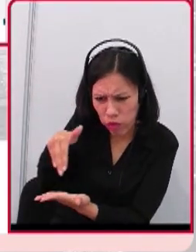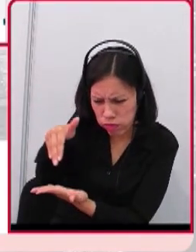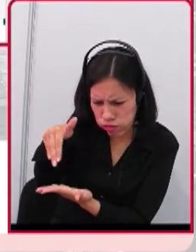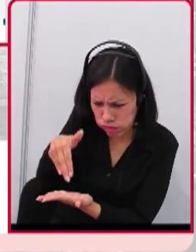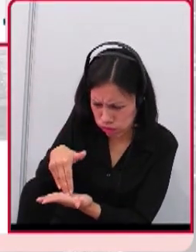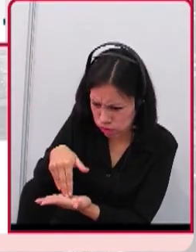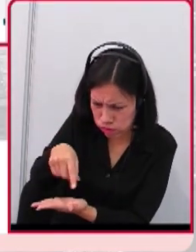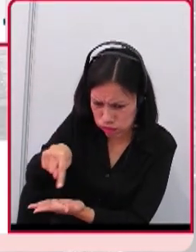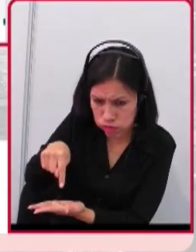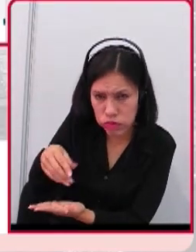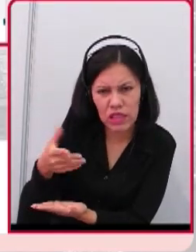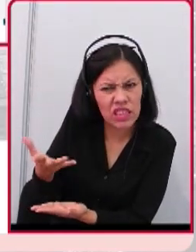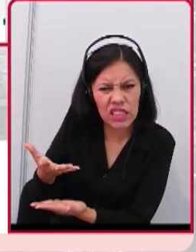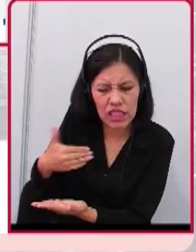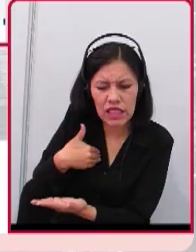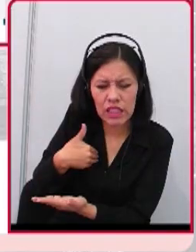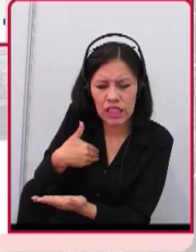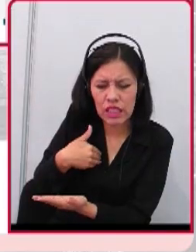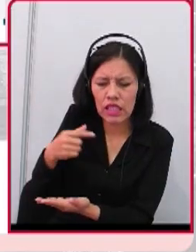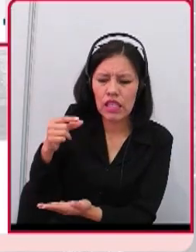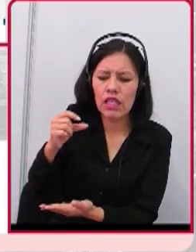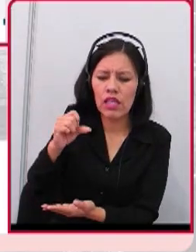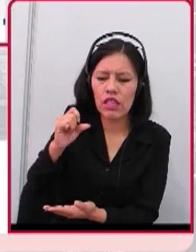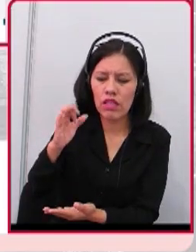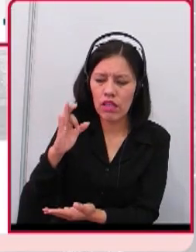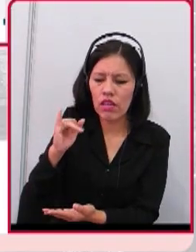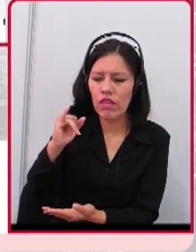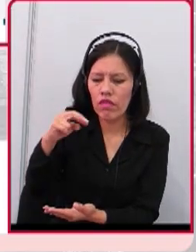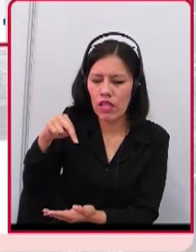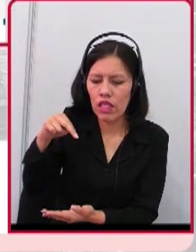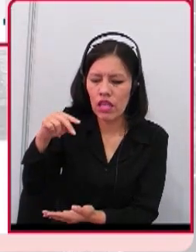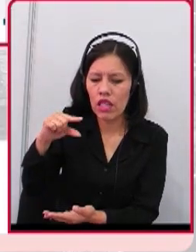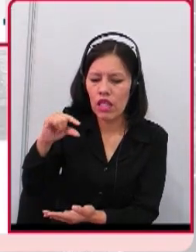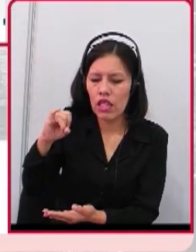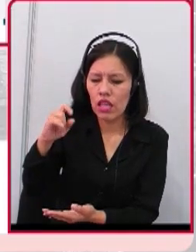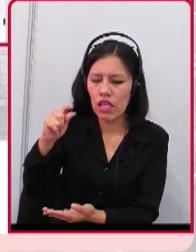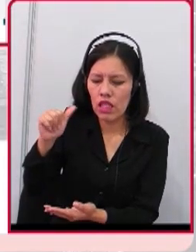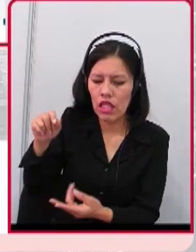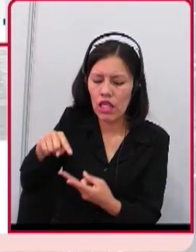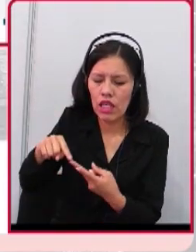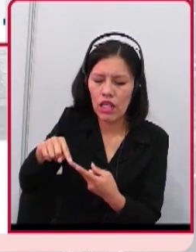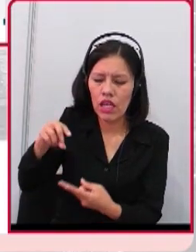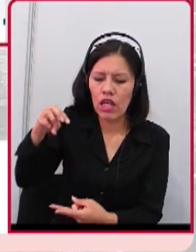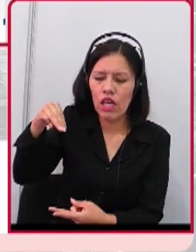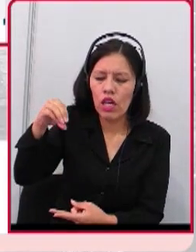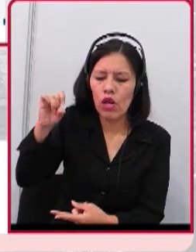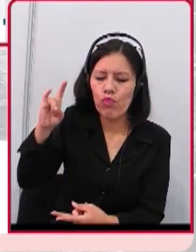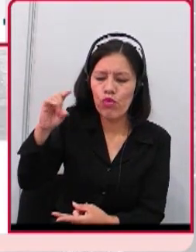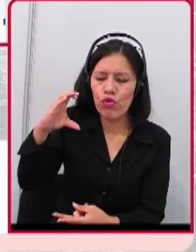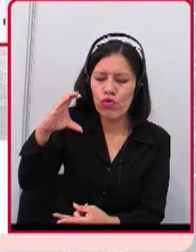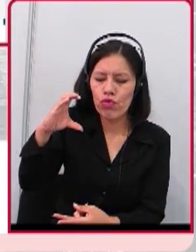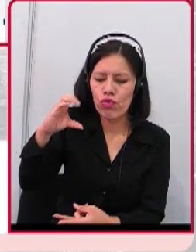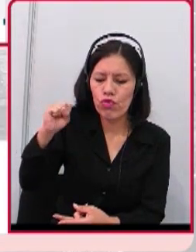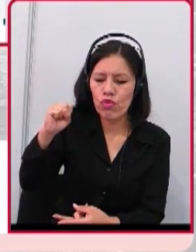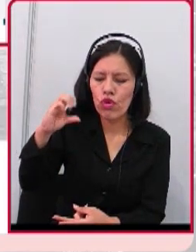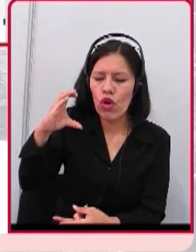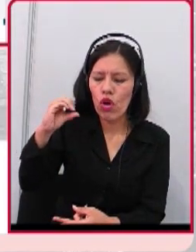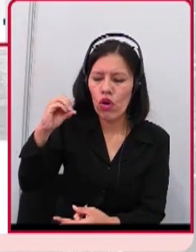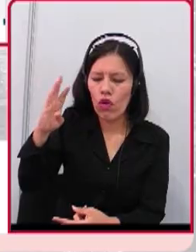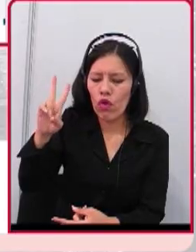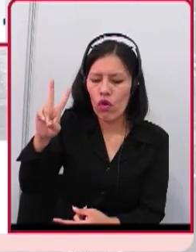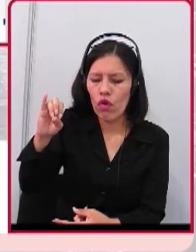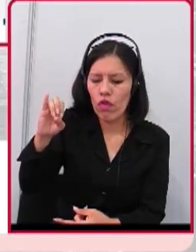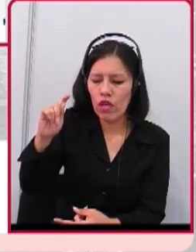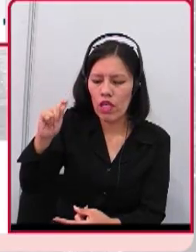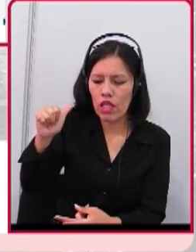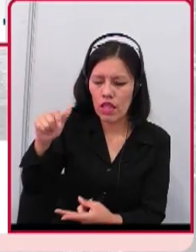tenemos fengita, muscovita, y igualitos vemos el mismo comportamiento gradacional de temperatura. Un